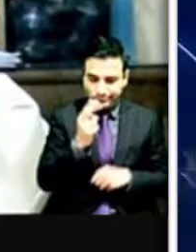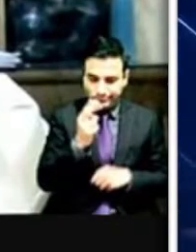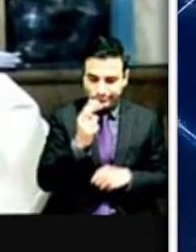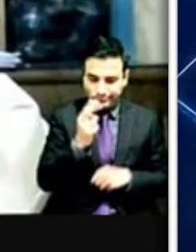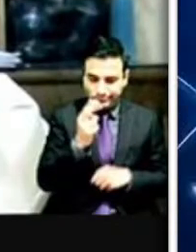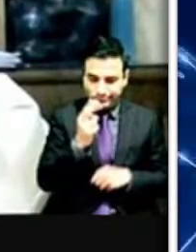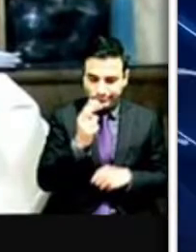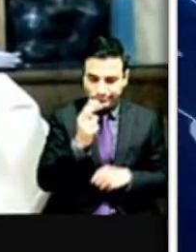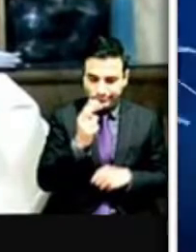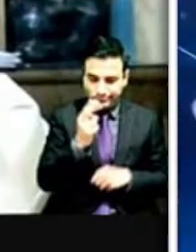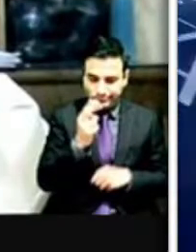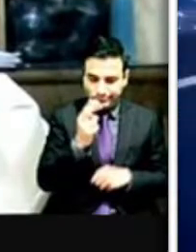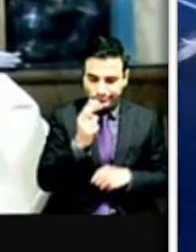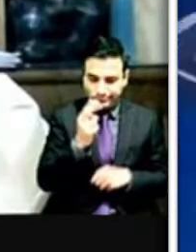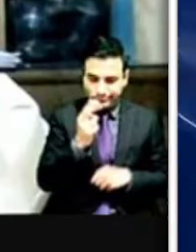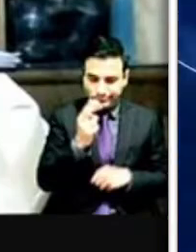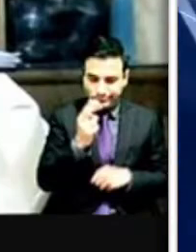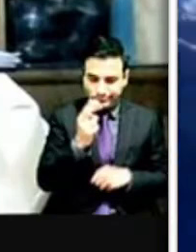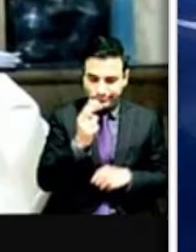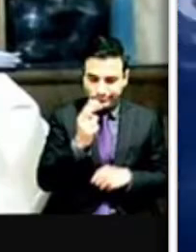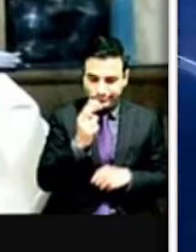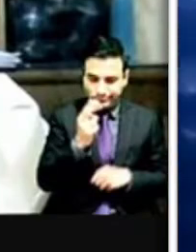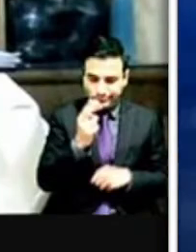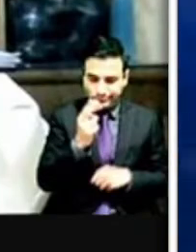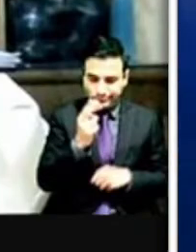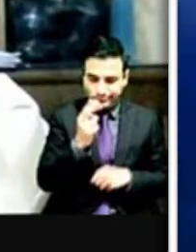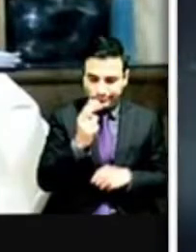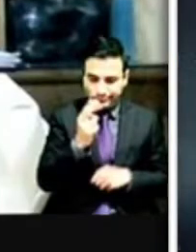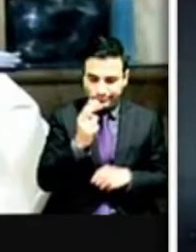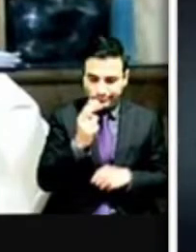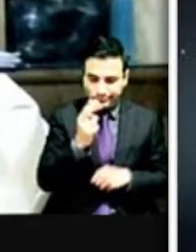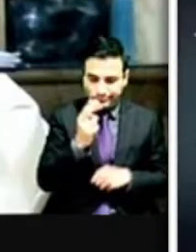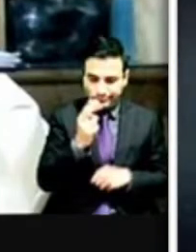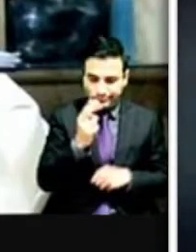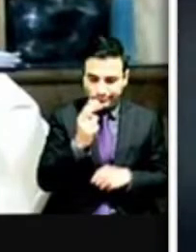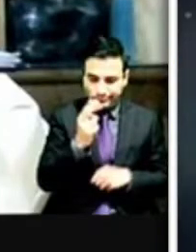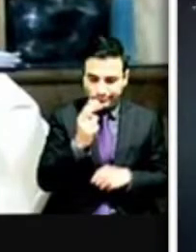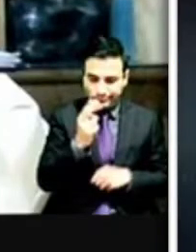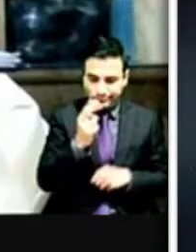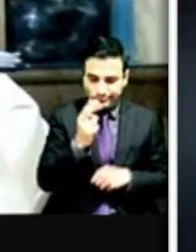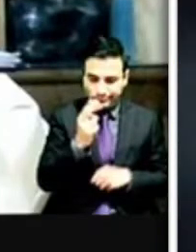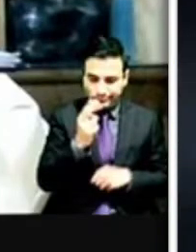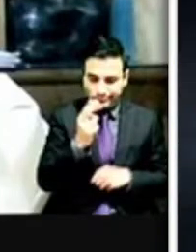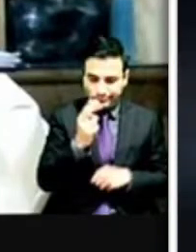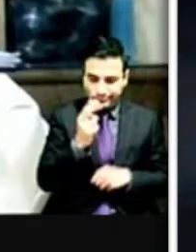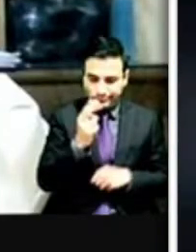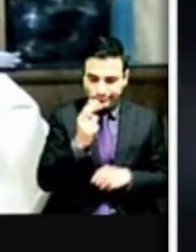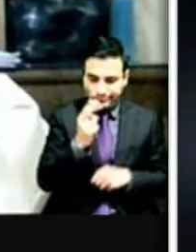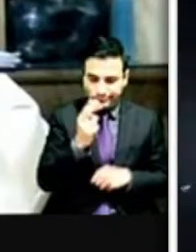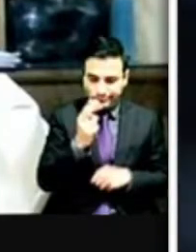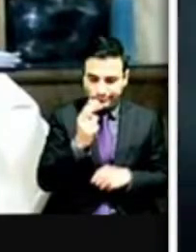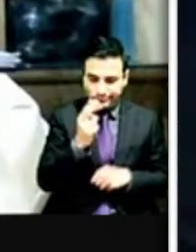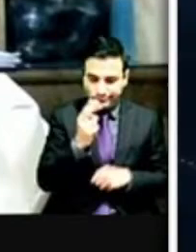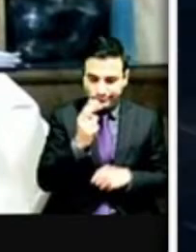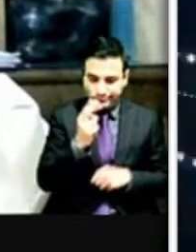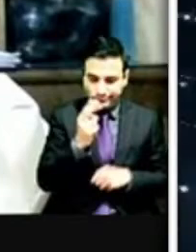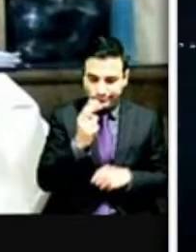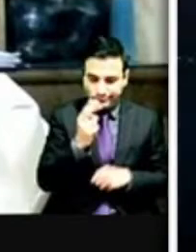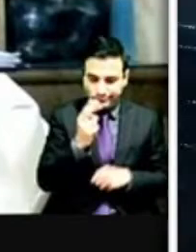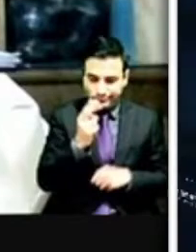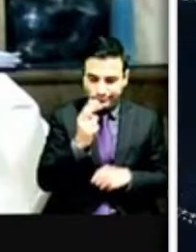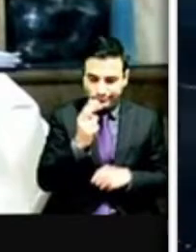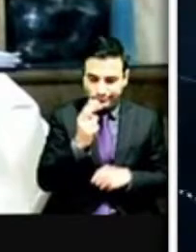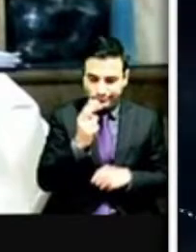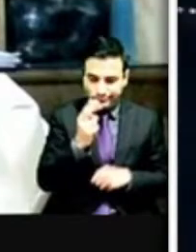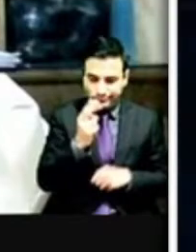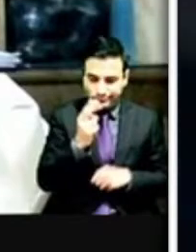que no tuvimos que haber discutido ni siquiera el día de ayer. Ni siquiera tuvimos que sesionar. Ni siquiera debió